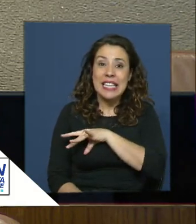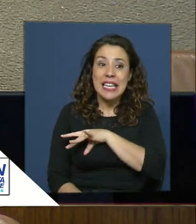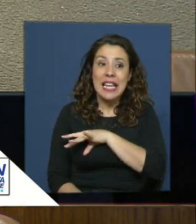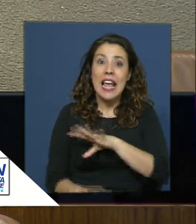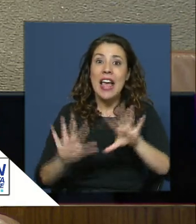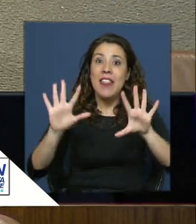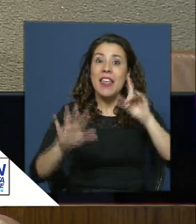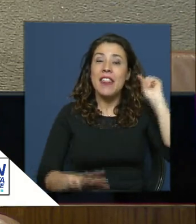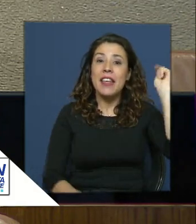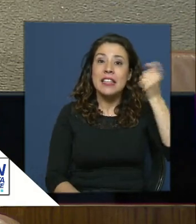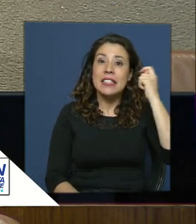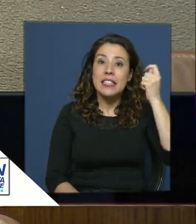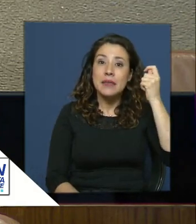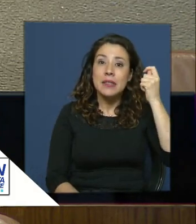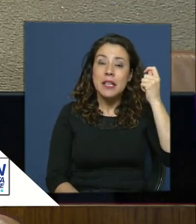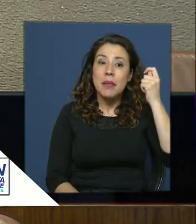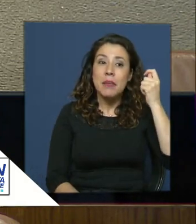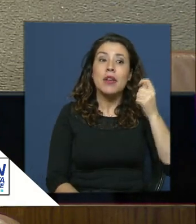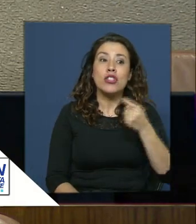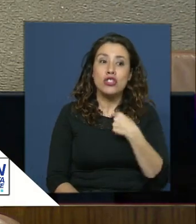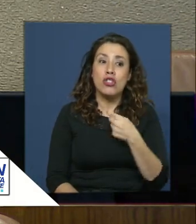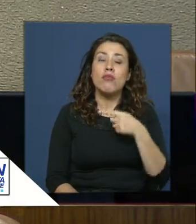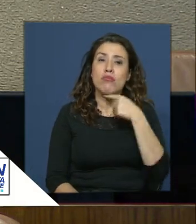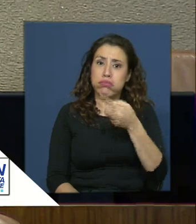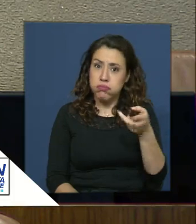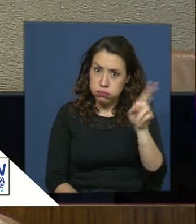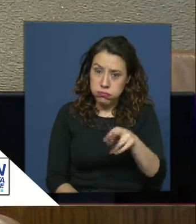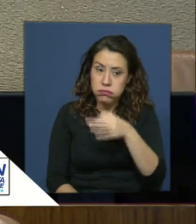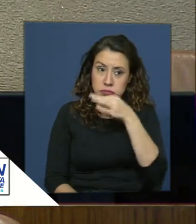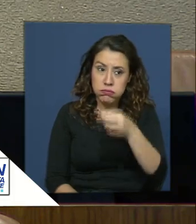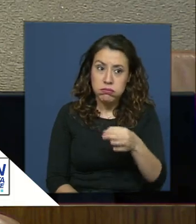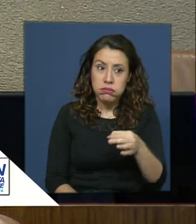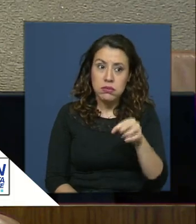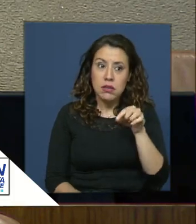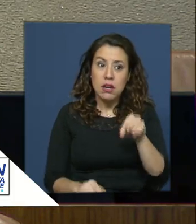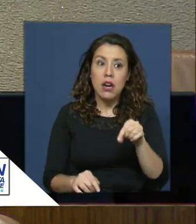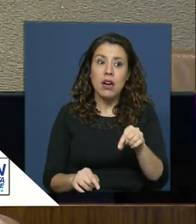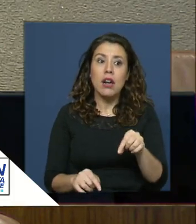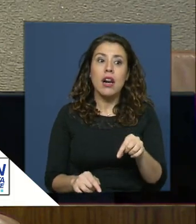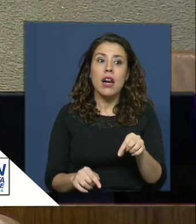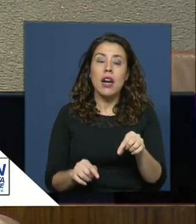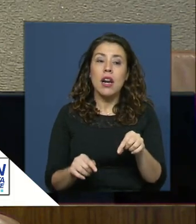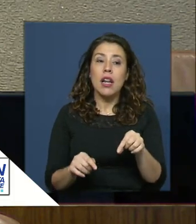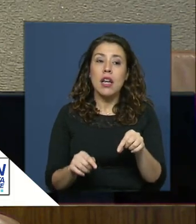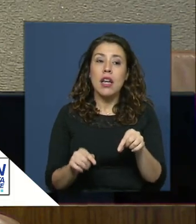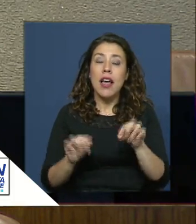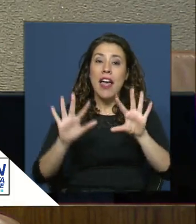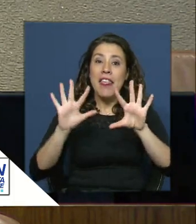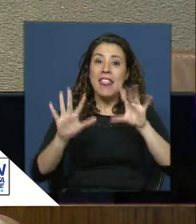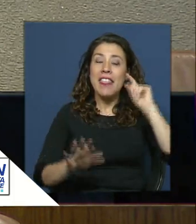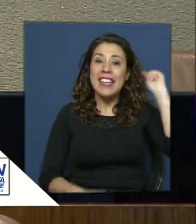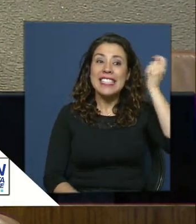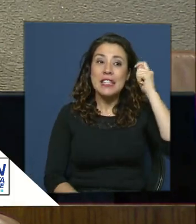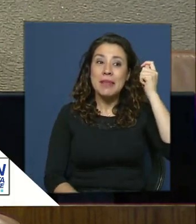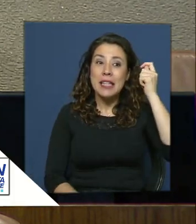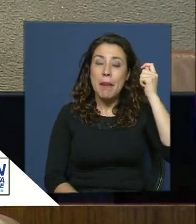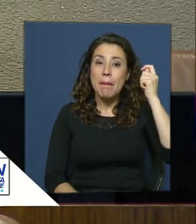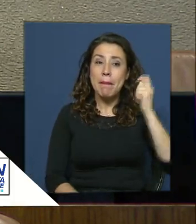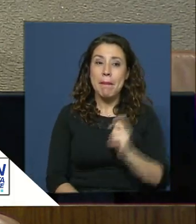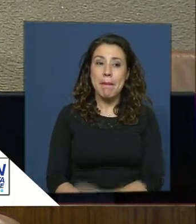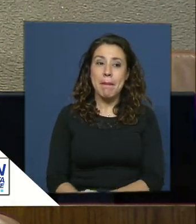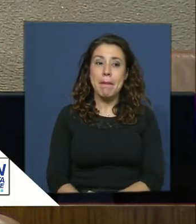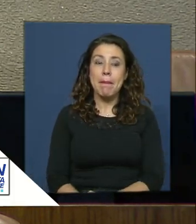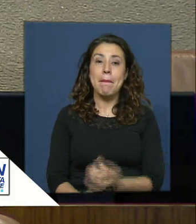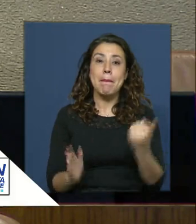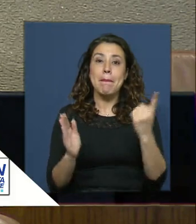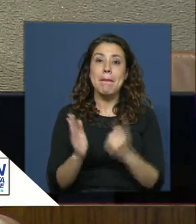10 de septiembre, y voy a reivindicar, presidente, por este intermedio, el 10 de septiembre